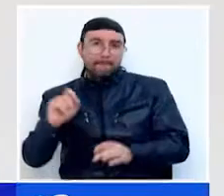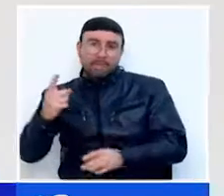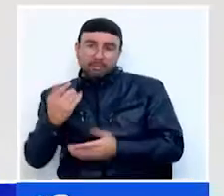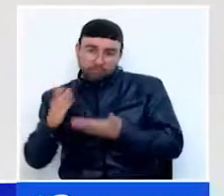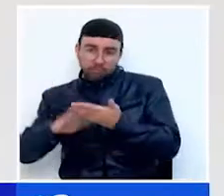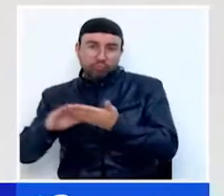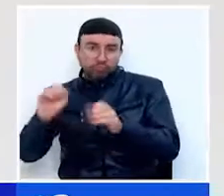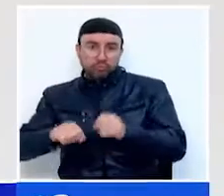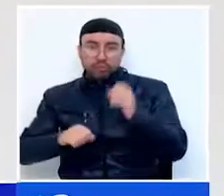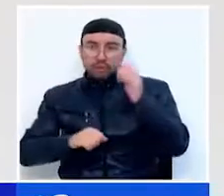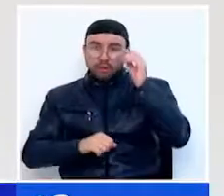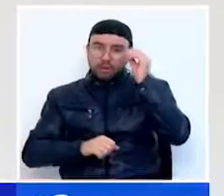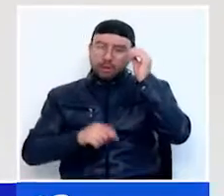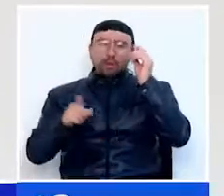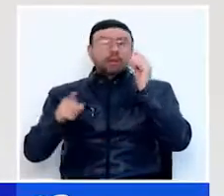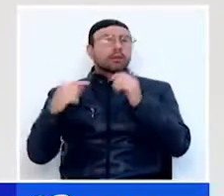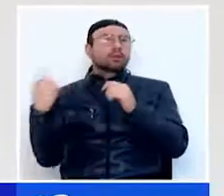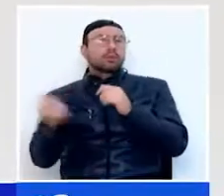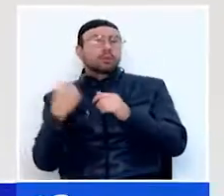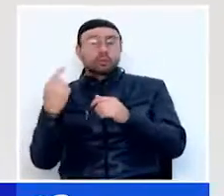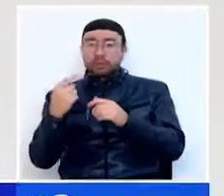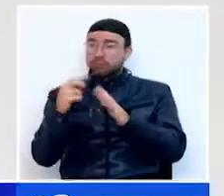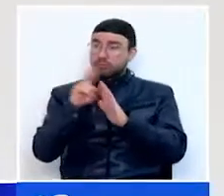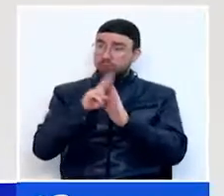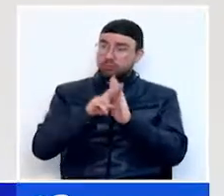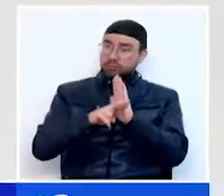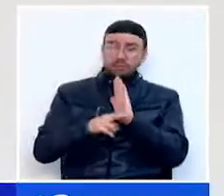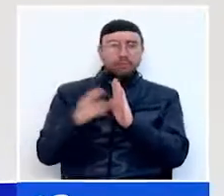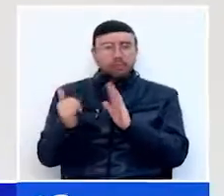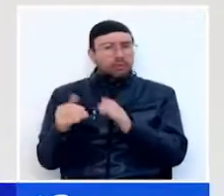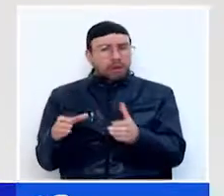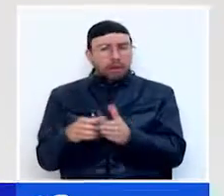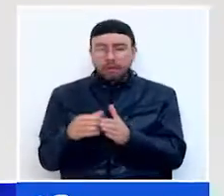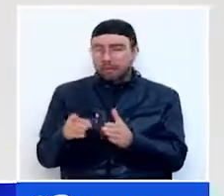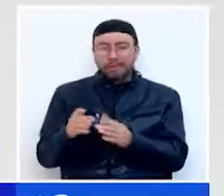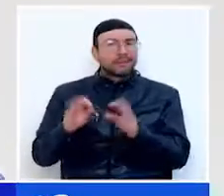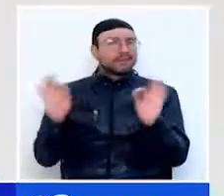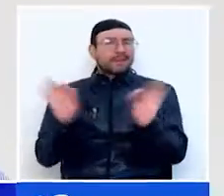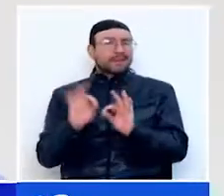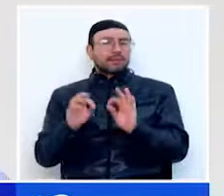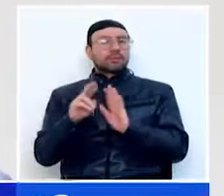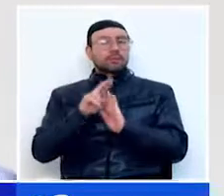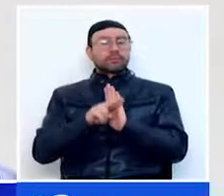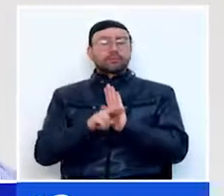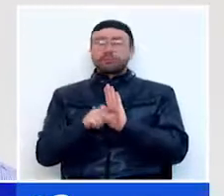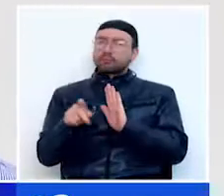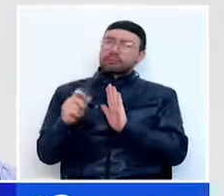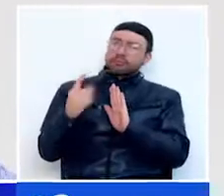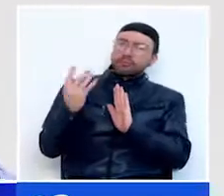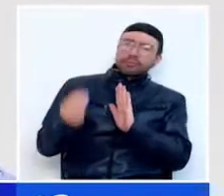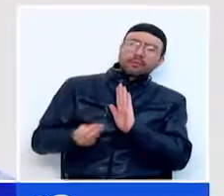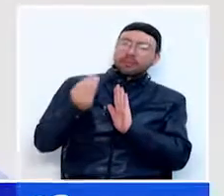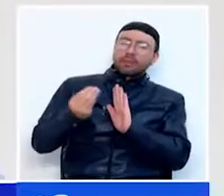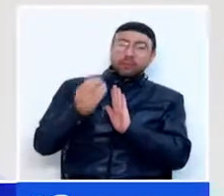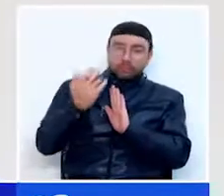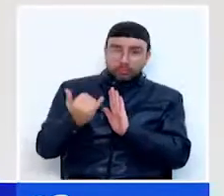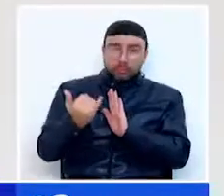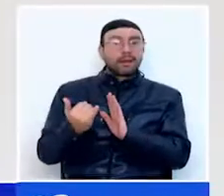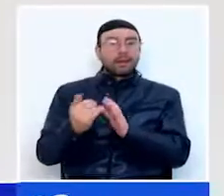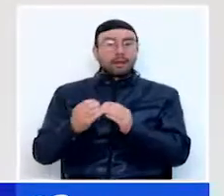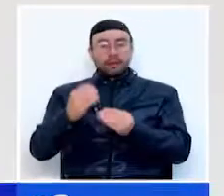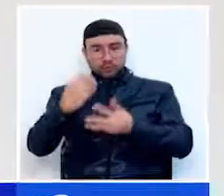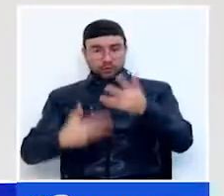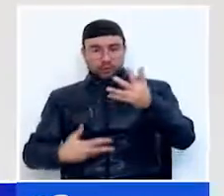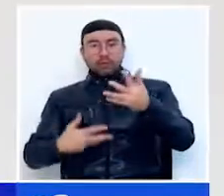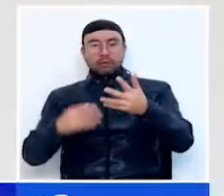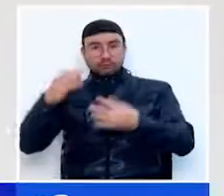general, los requisitos para el centro de conciliación son muy sencillos. Llenar el formulario que aquí mismo nosotros se lo